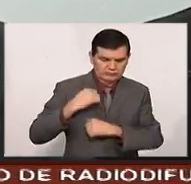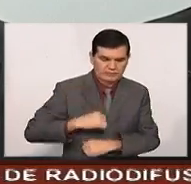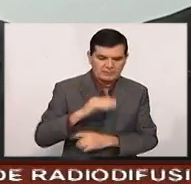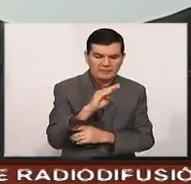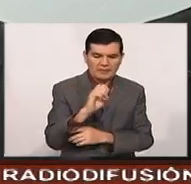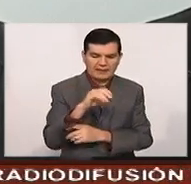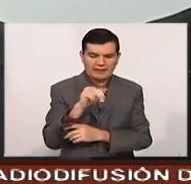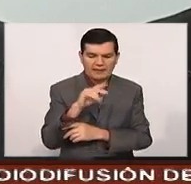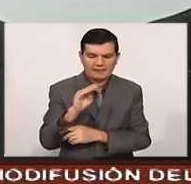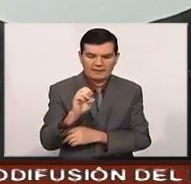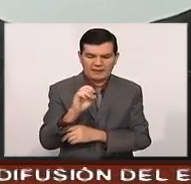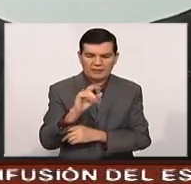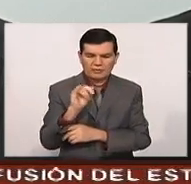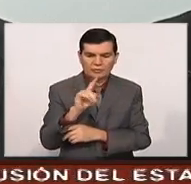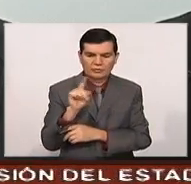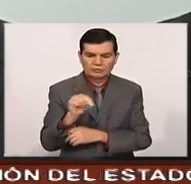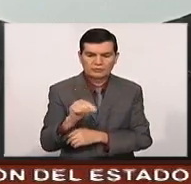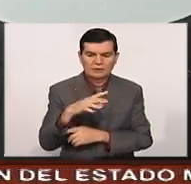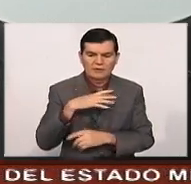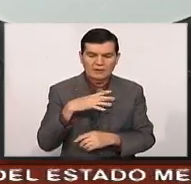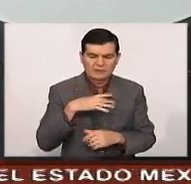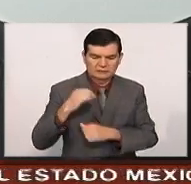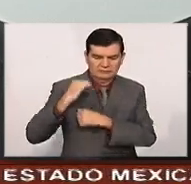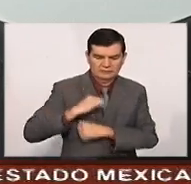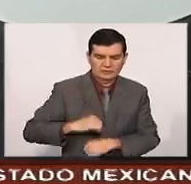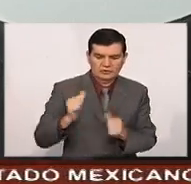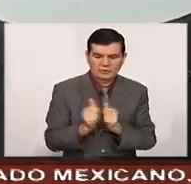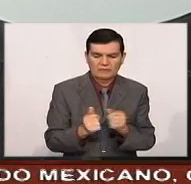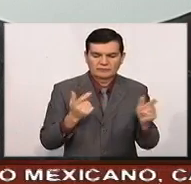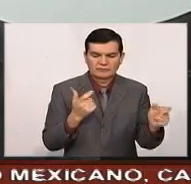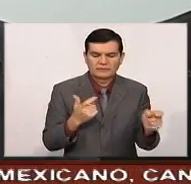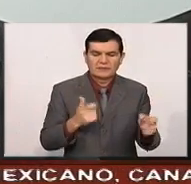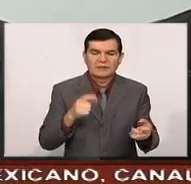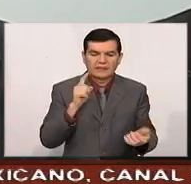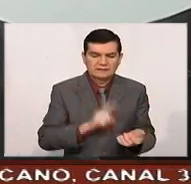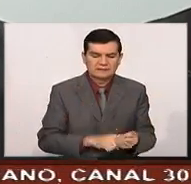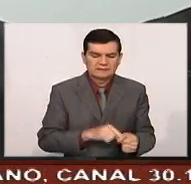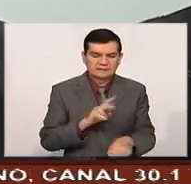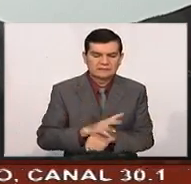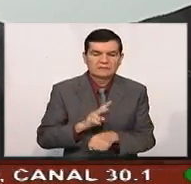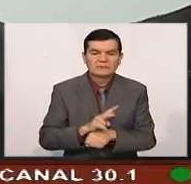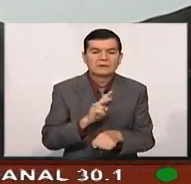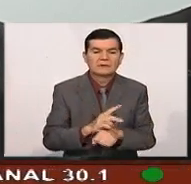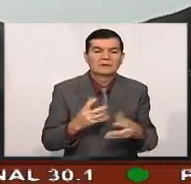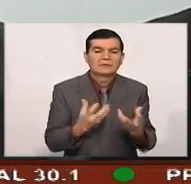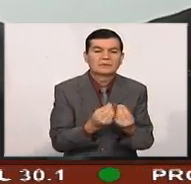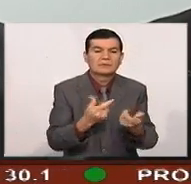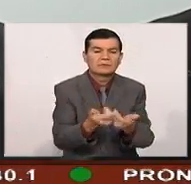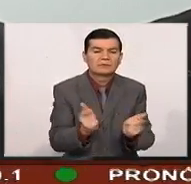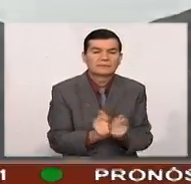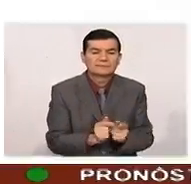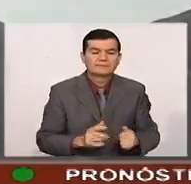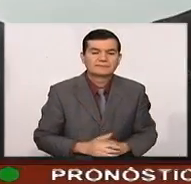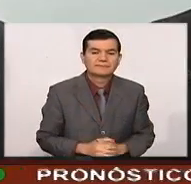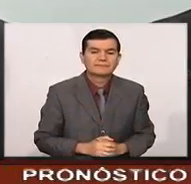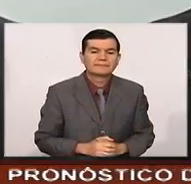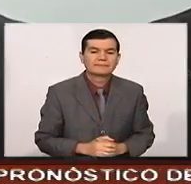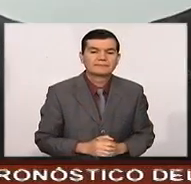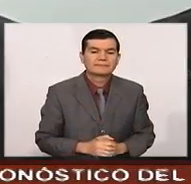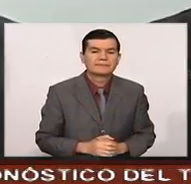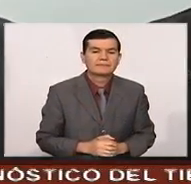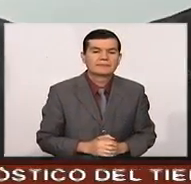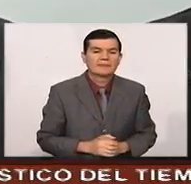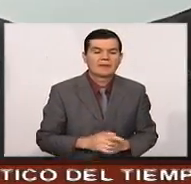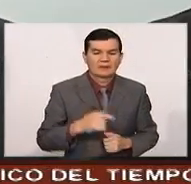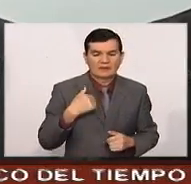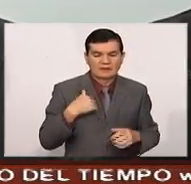Cruz, presumiblemente, estaba a cargo del armamento del grupo delictivo del que formaban parte.